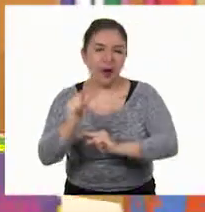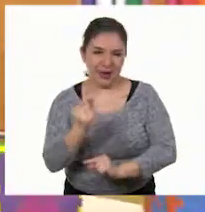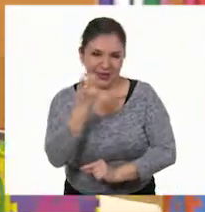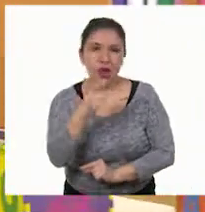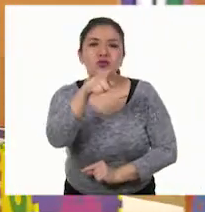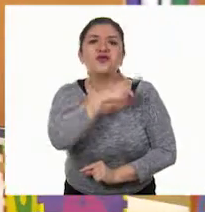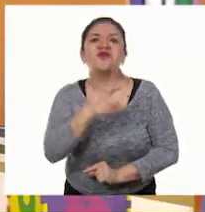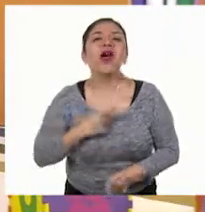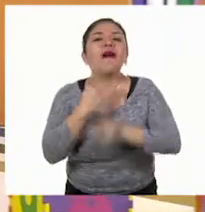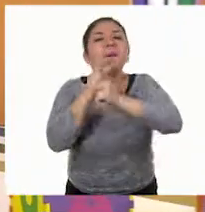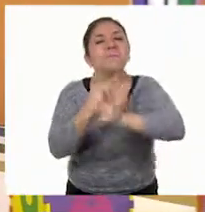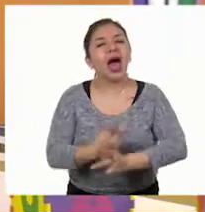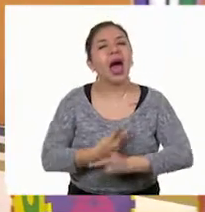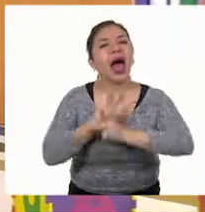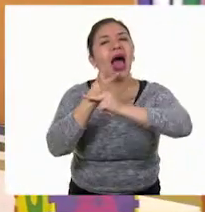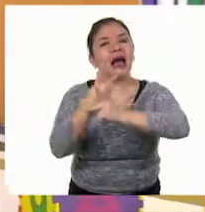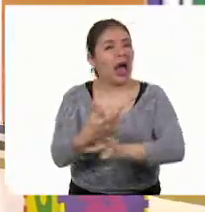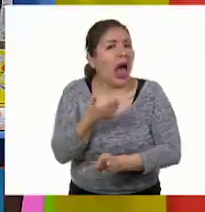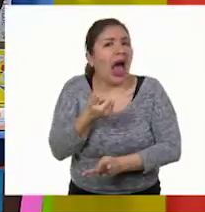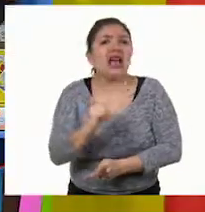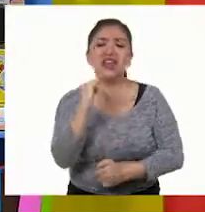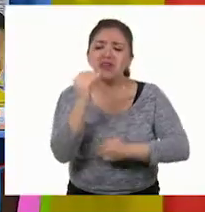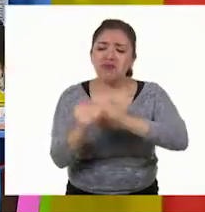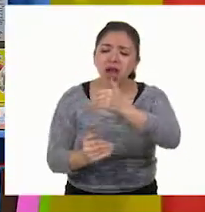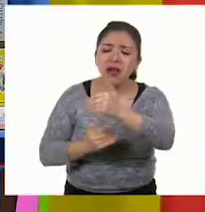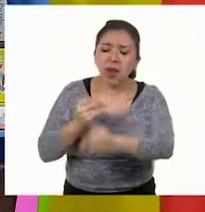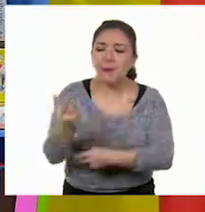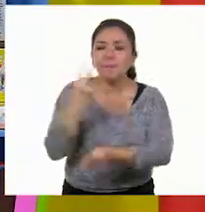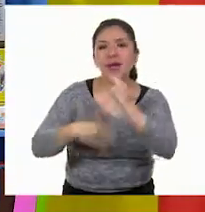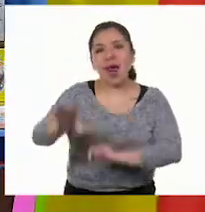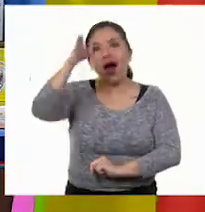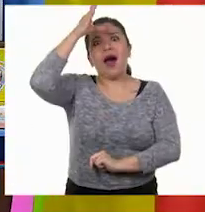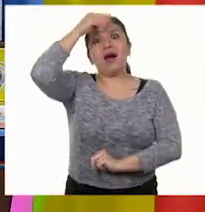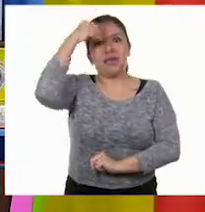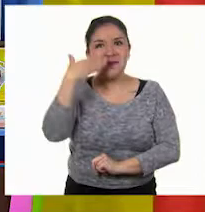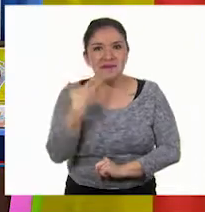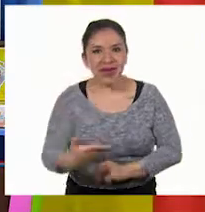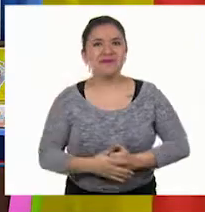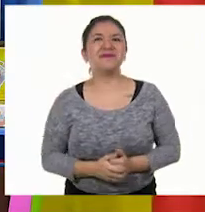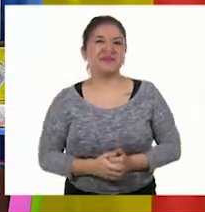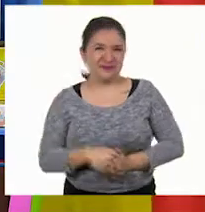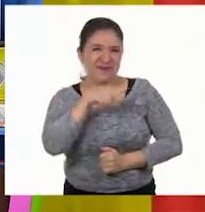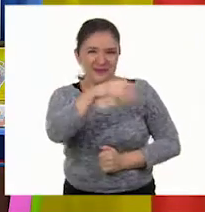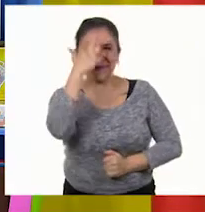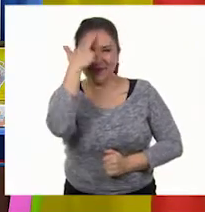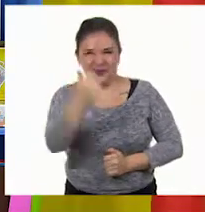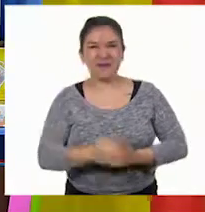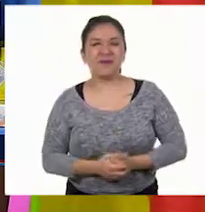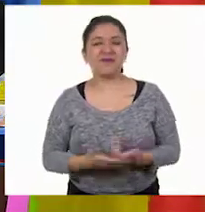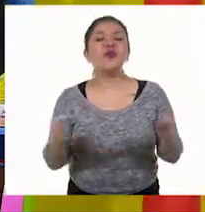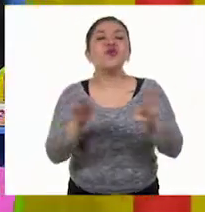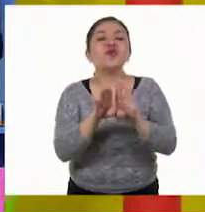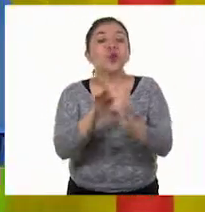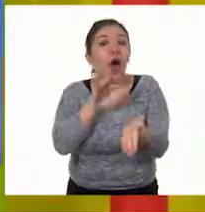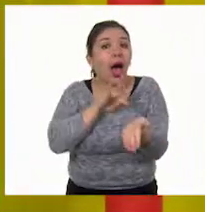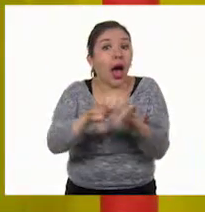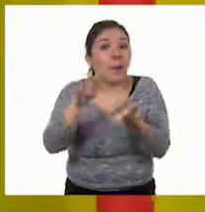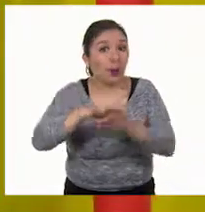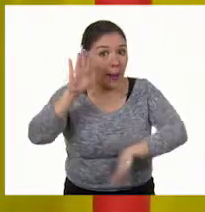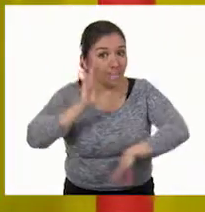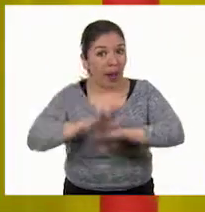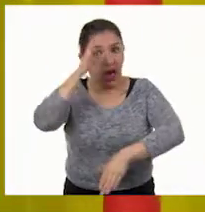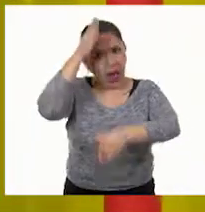ténganse paciencia. Es un proceso de conocimiento. Pues bien, Mariana, para apoyar este